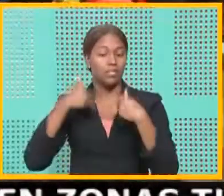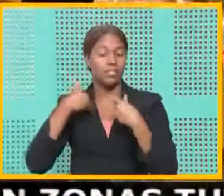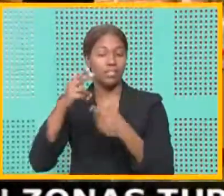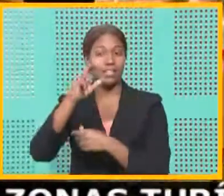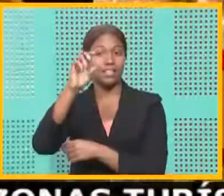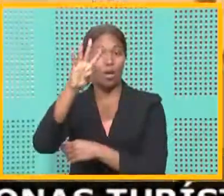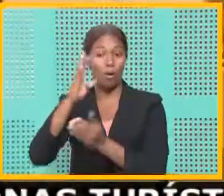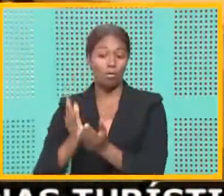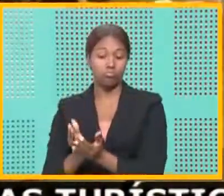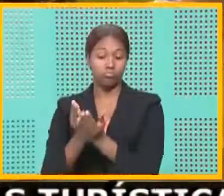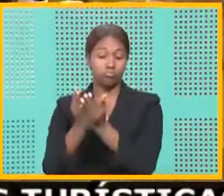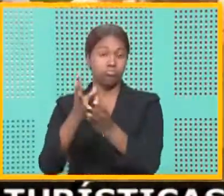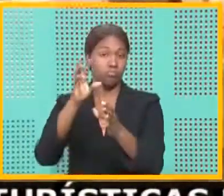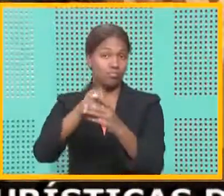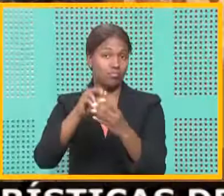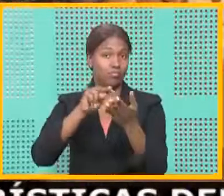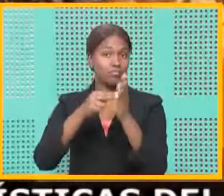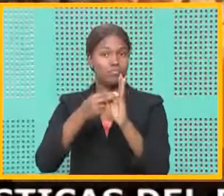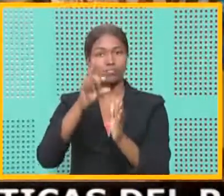de cruceros, es decir,